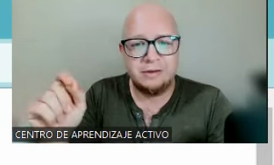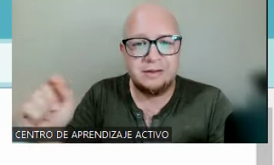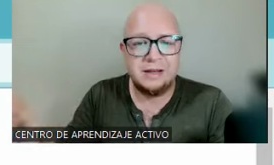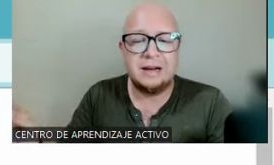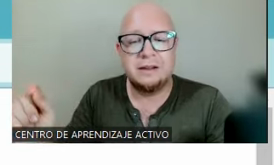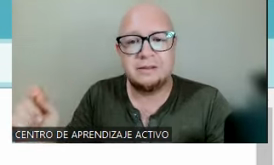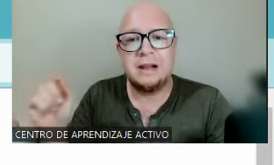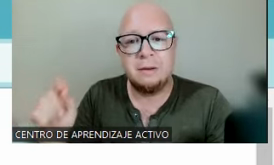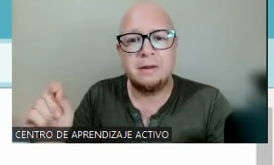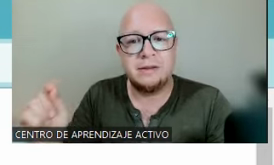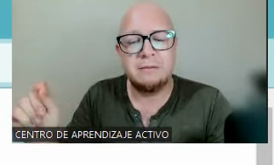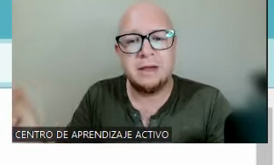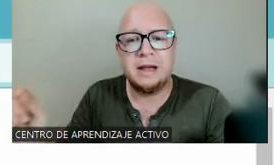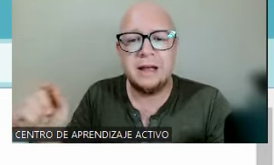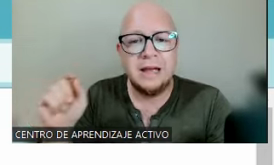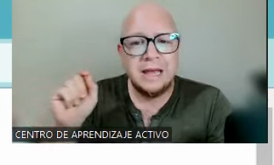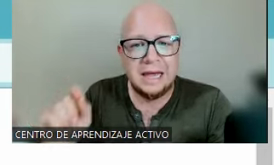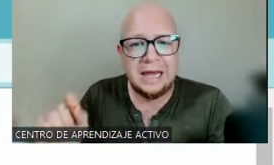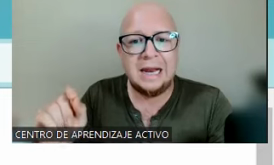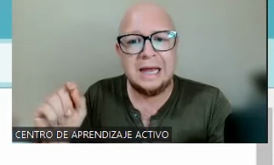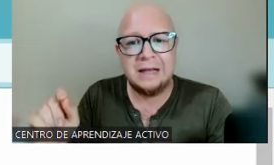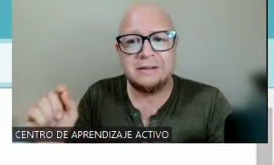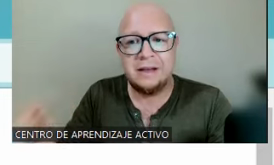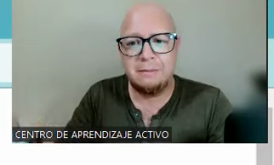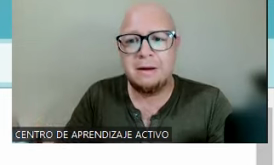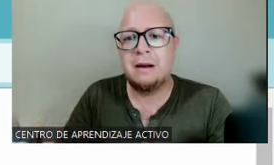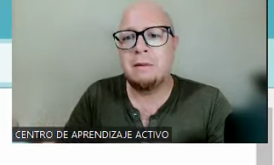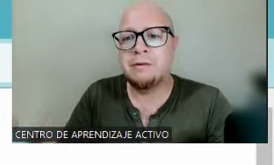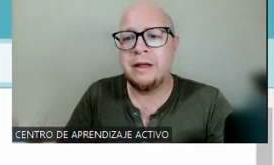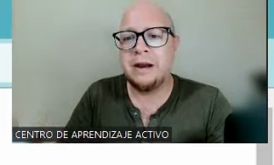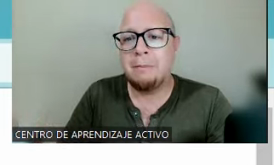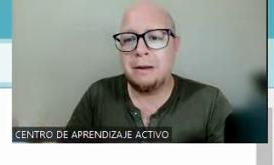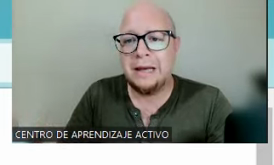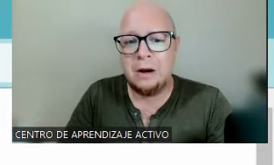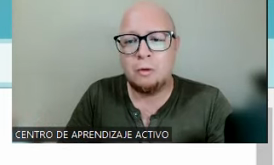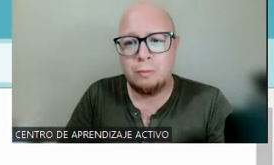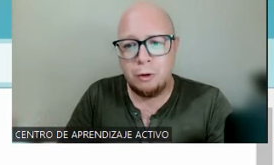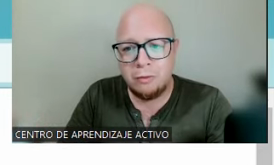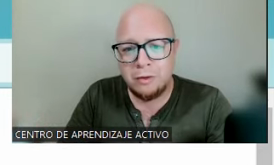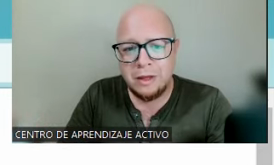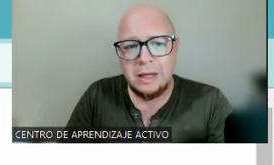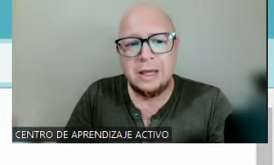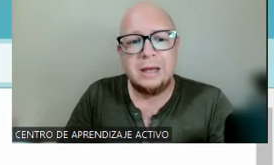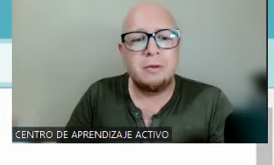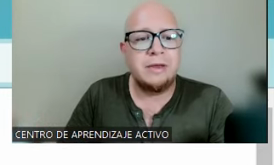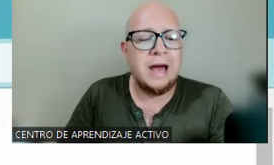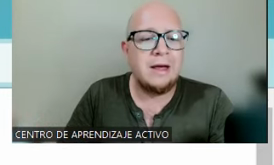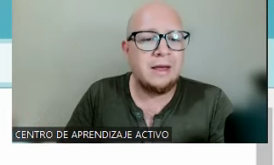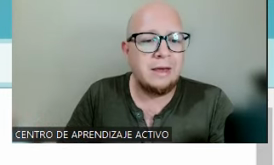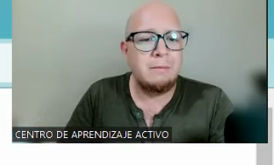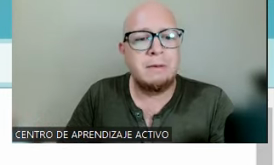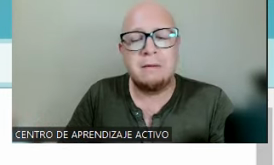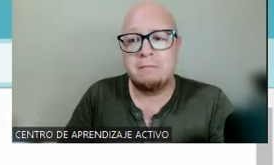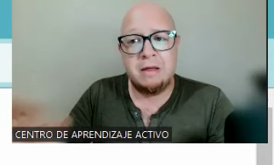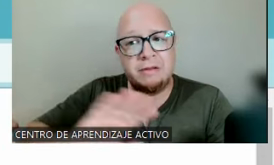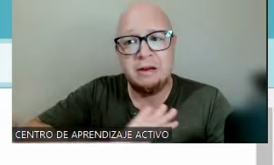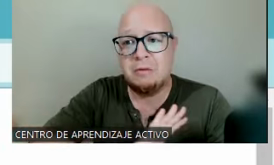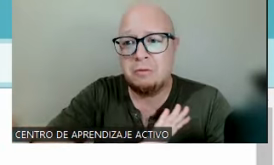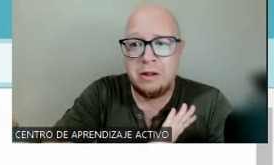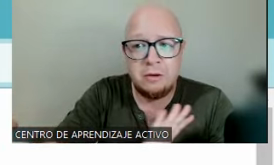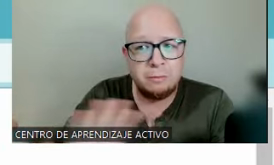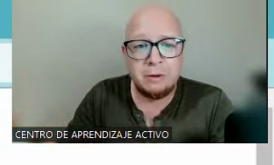las iniciales de esta lengua de señas mexicana. LSM. Le vamos a dar a aplicar el cupón. Y bueno, ya aquí me va